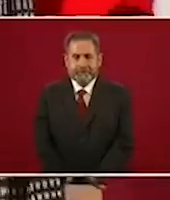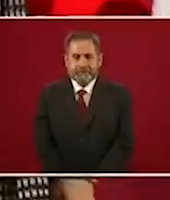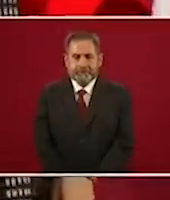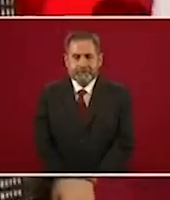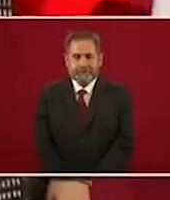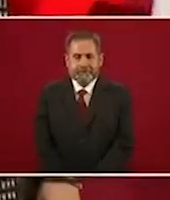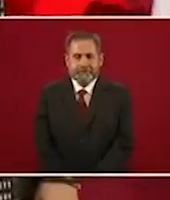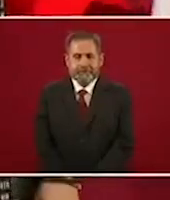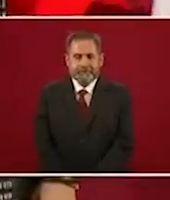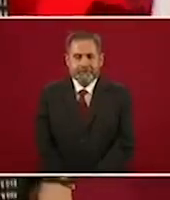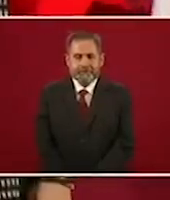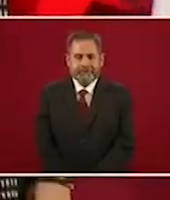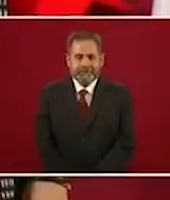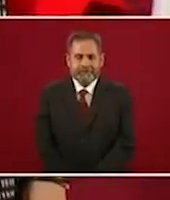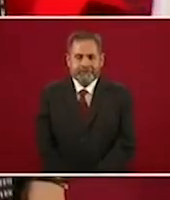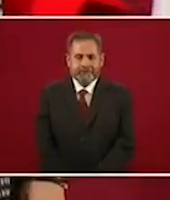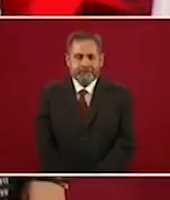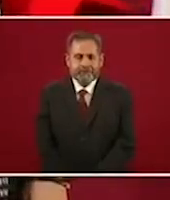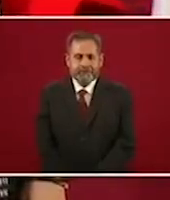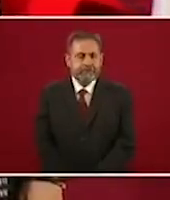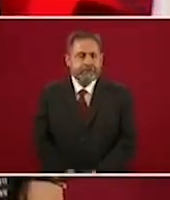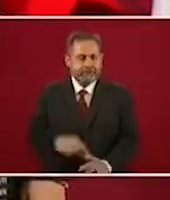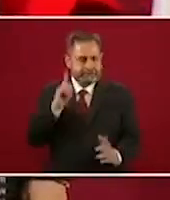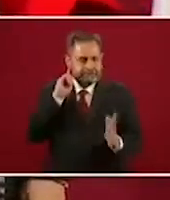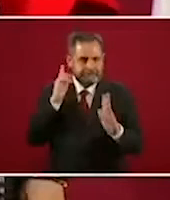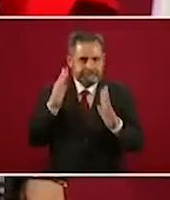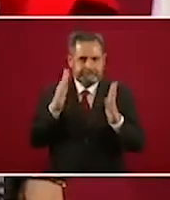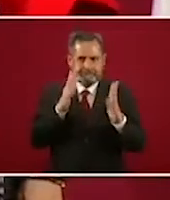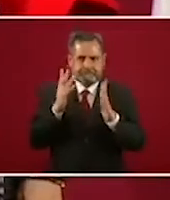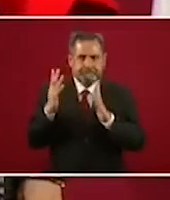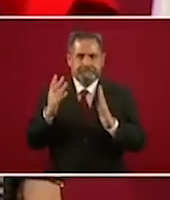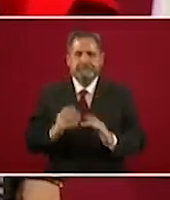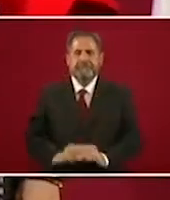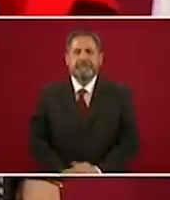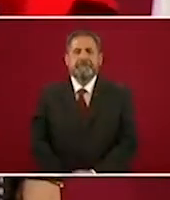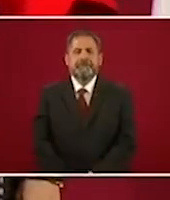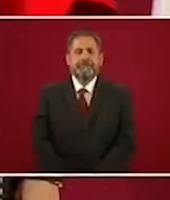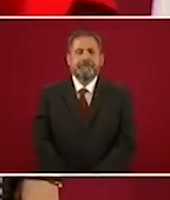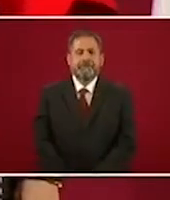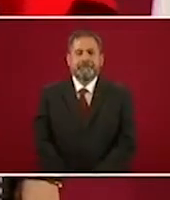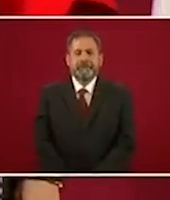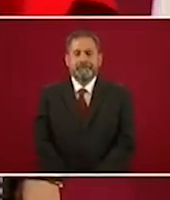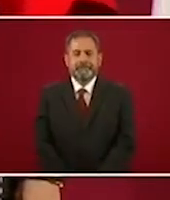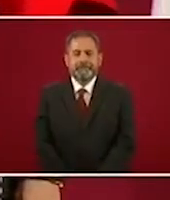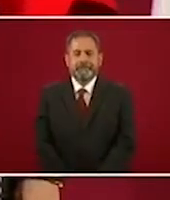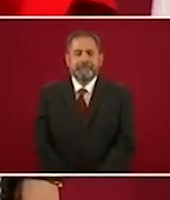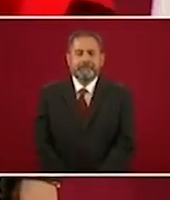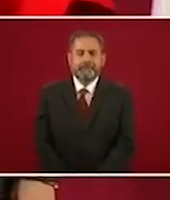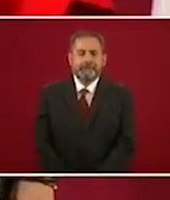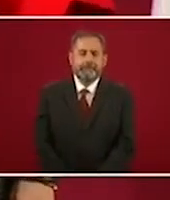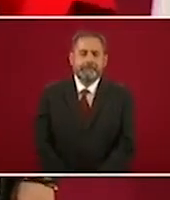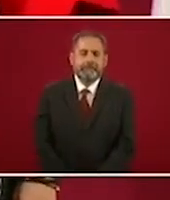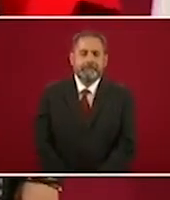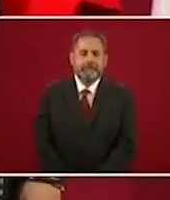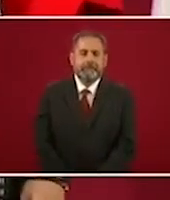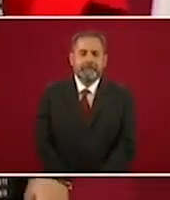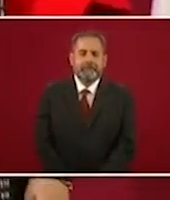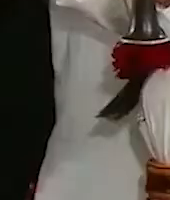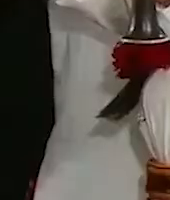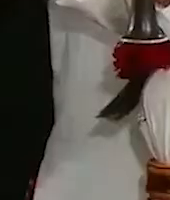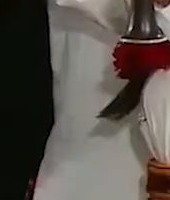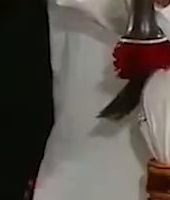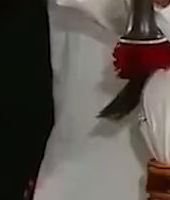titular de cultura federal alejandra frausto señaló que la rifa realizada en 2019 en los pinos se obtuvieron